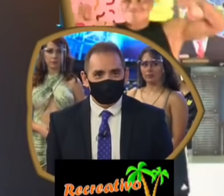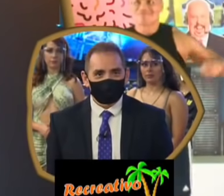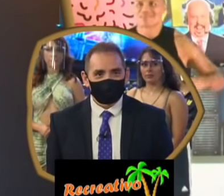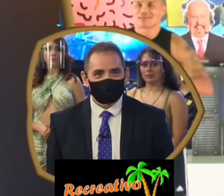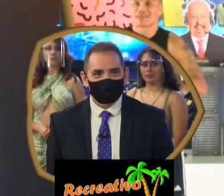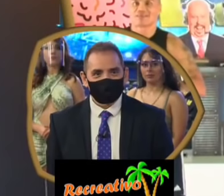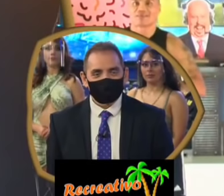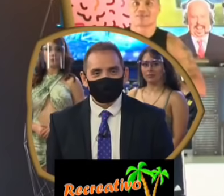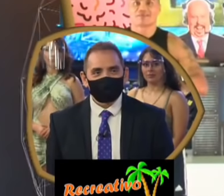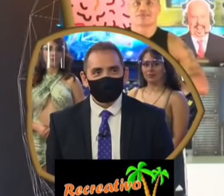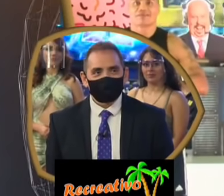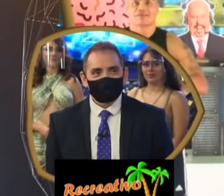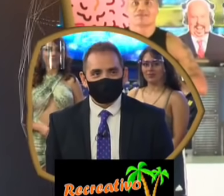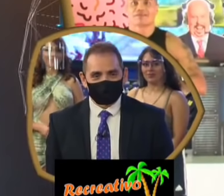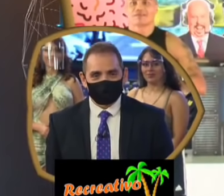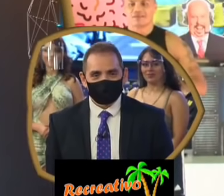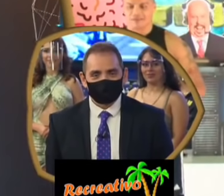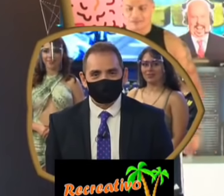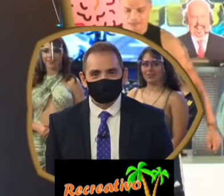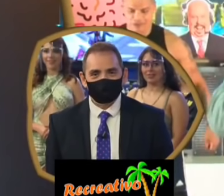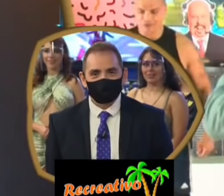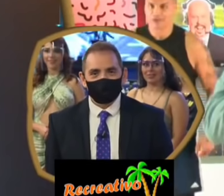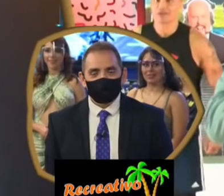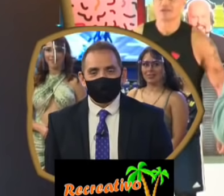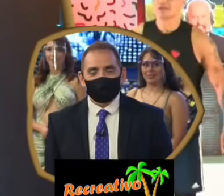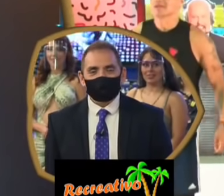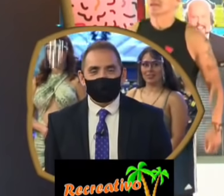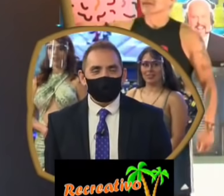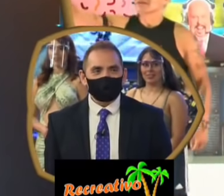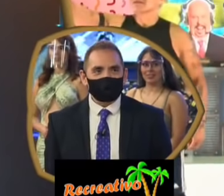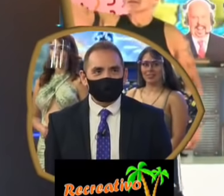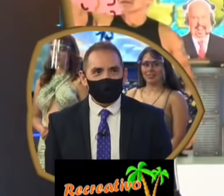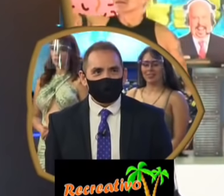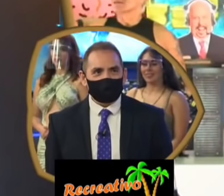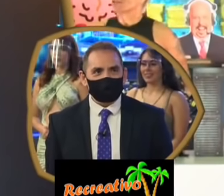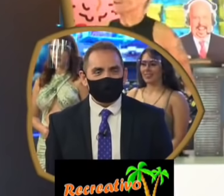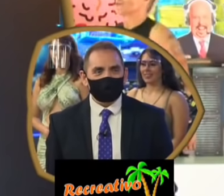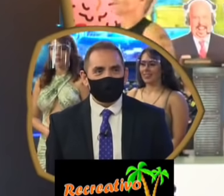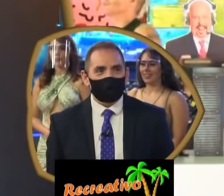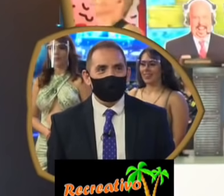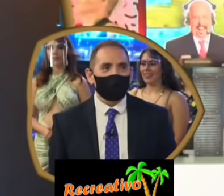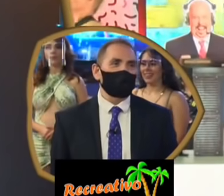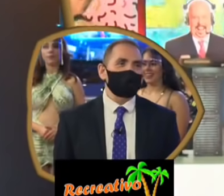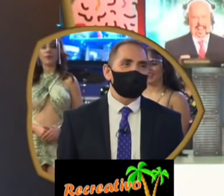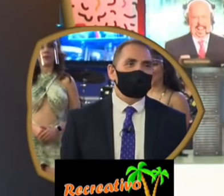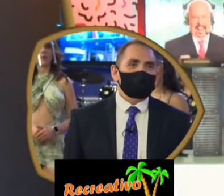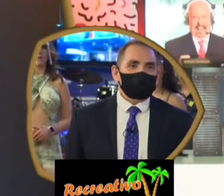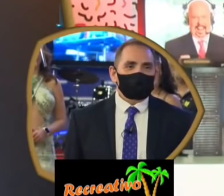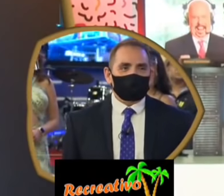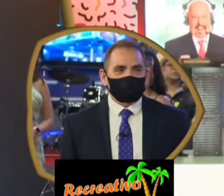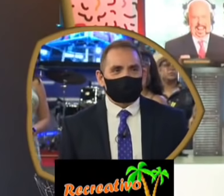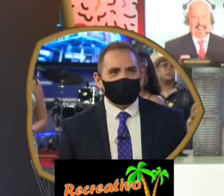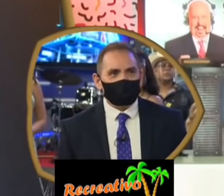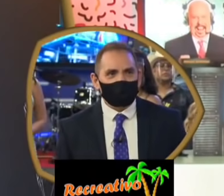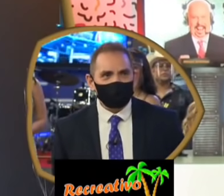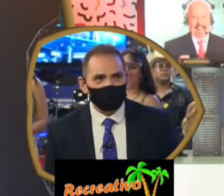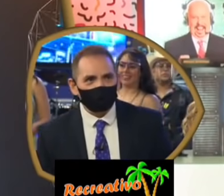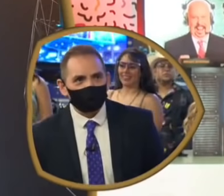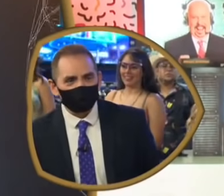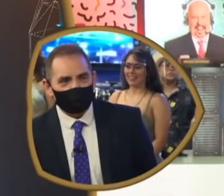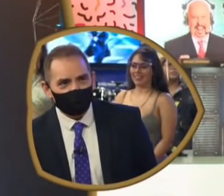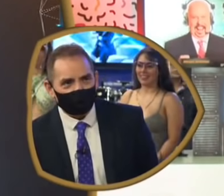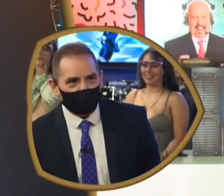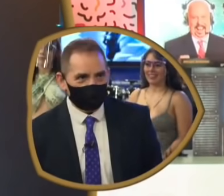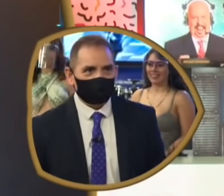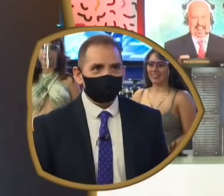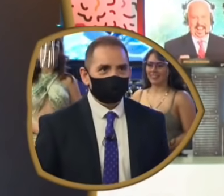sorprendente, pero también muy divertido, porque en casa seguro se van a divertir. Los equipos que estarán participando el día de hoy, ¿son tres equipos o